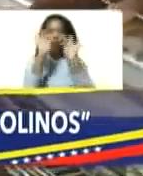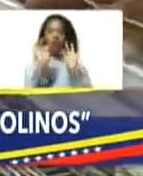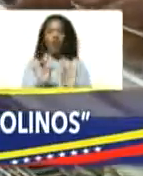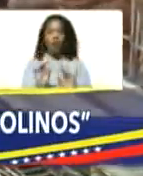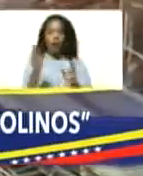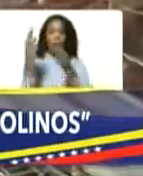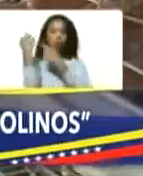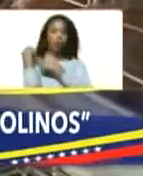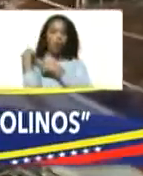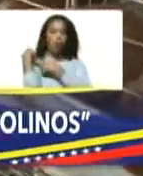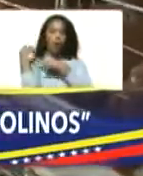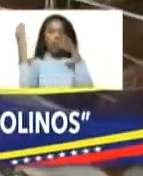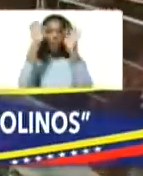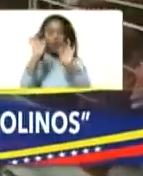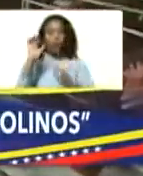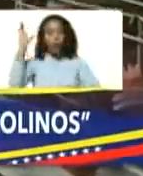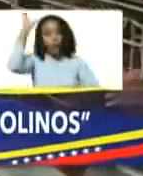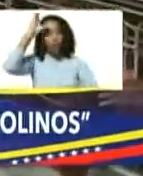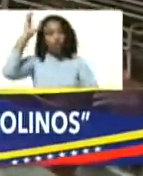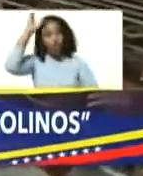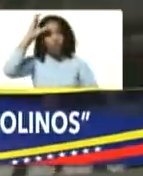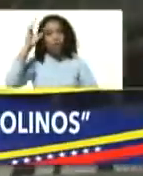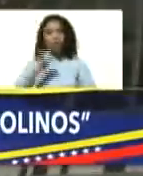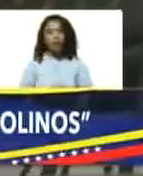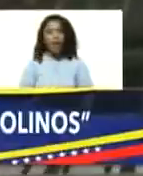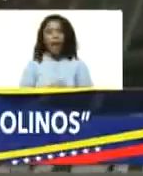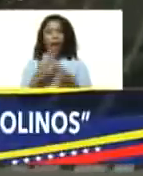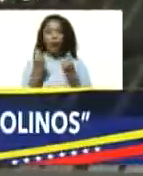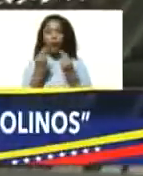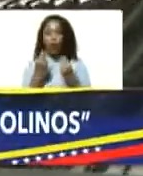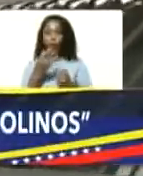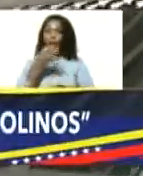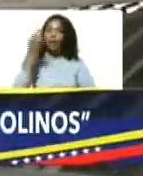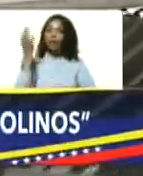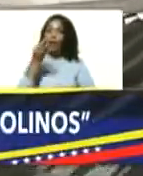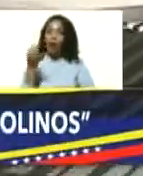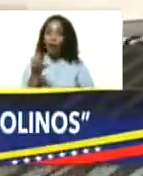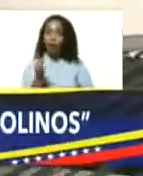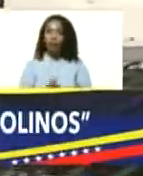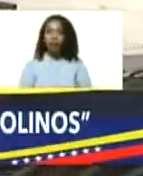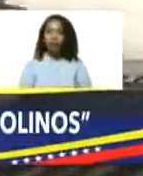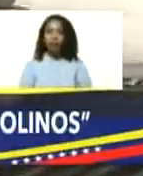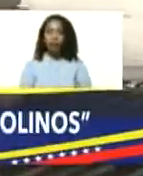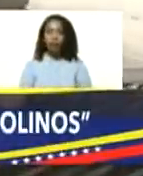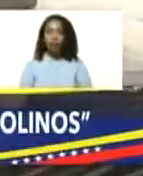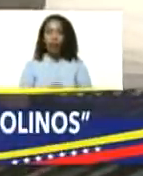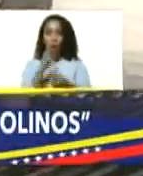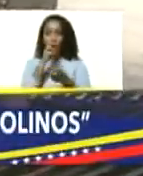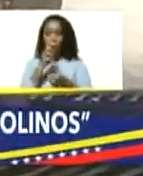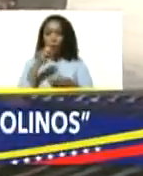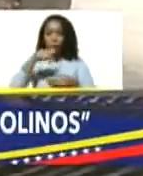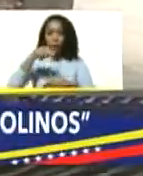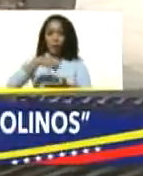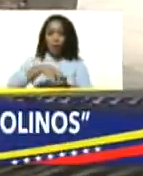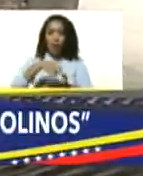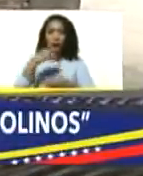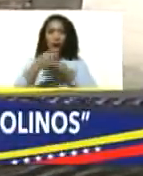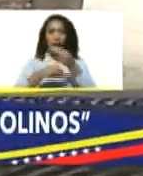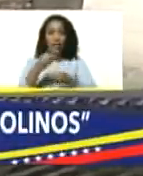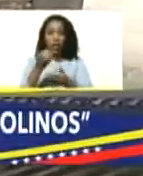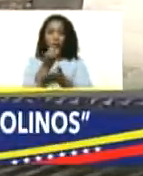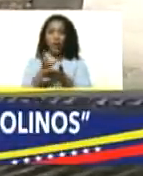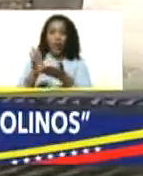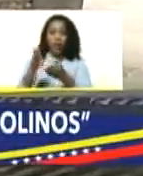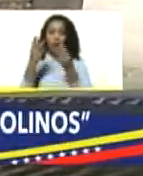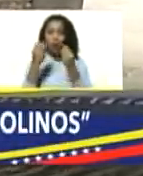producir de manera consciente en una economía real en los bancos del estado están dando créditos